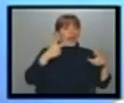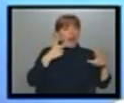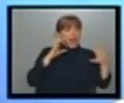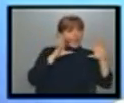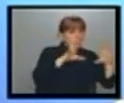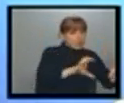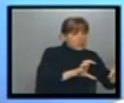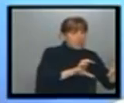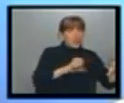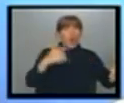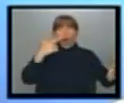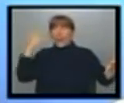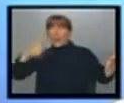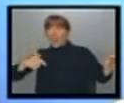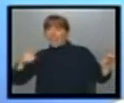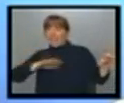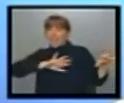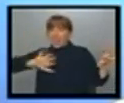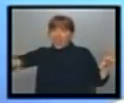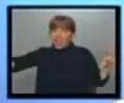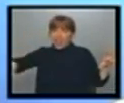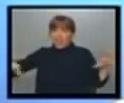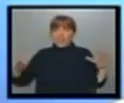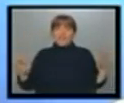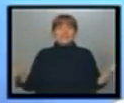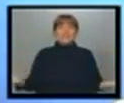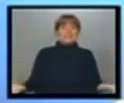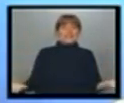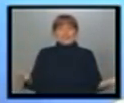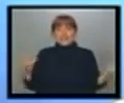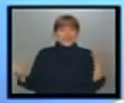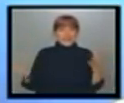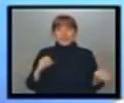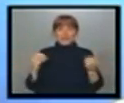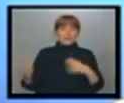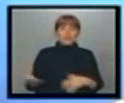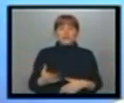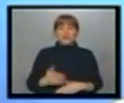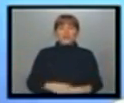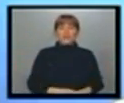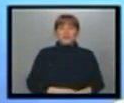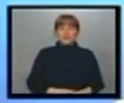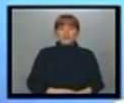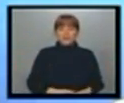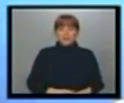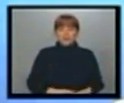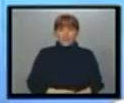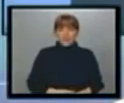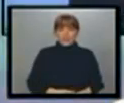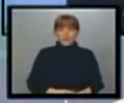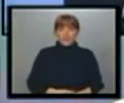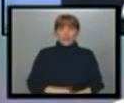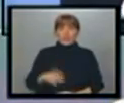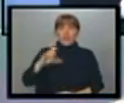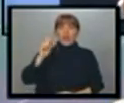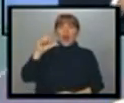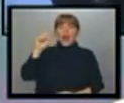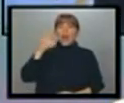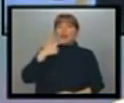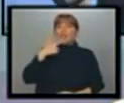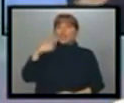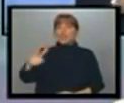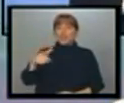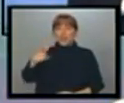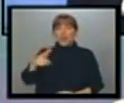precio de la nafta, que ya acumula un 31% en lo que va del año? Pero, ¿cómo está el tema del GNC? Vamos a preguntarle a Carlos Ferrara, está en el móvil, ¿aumentó,